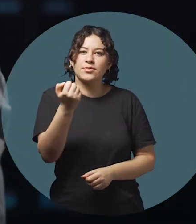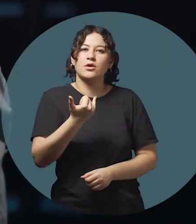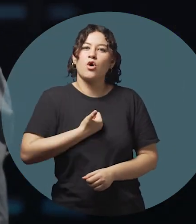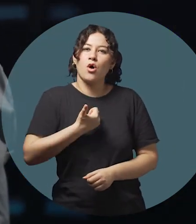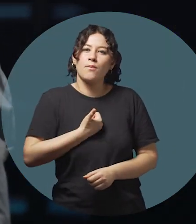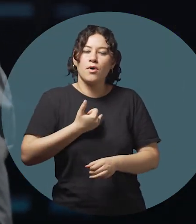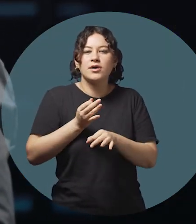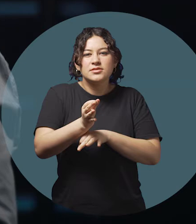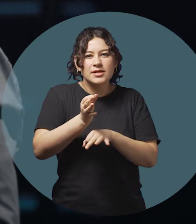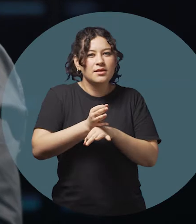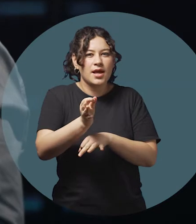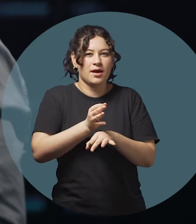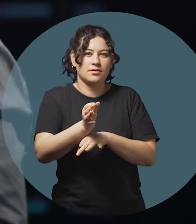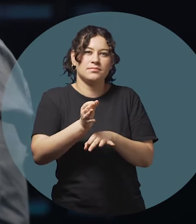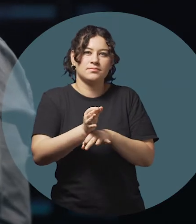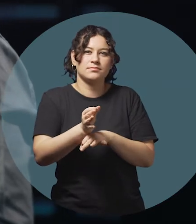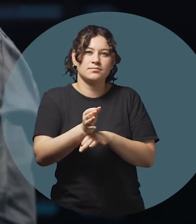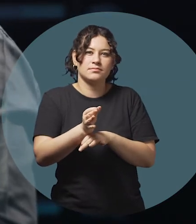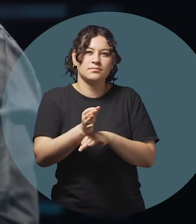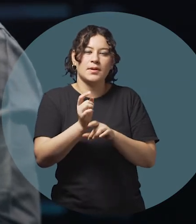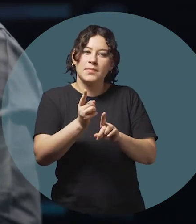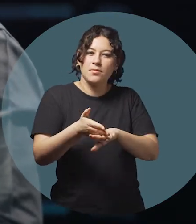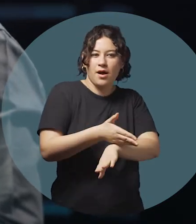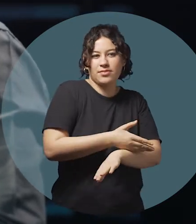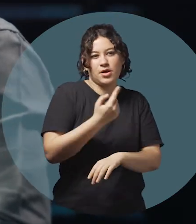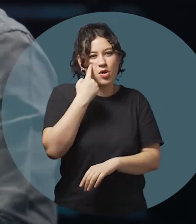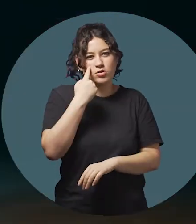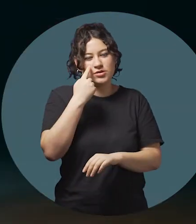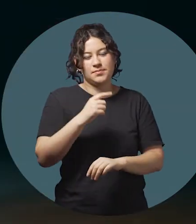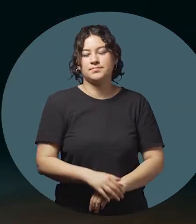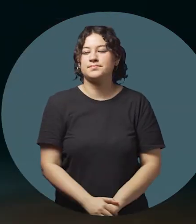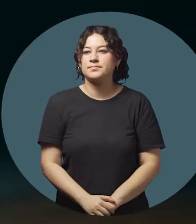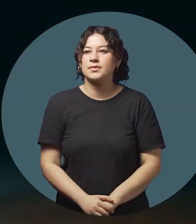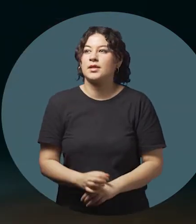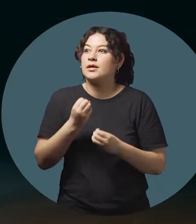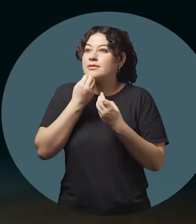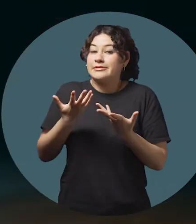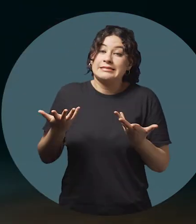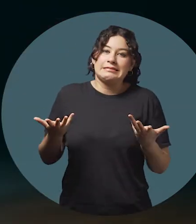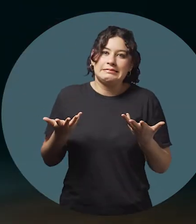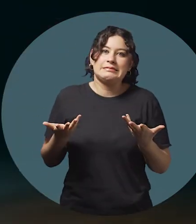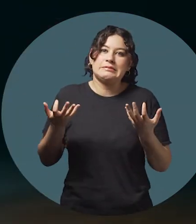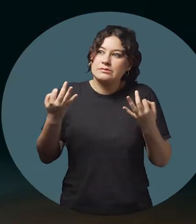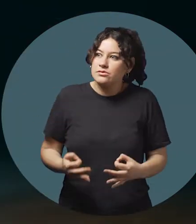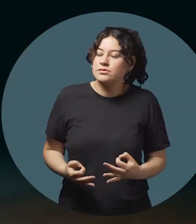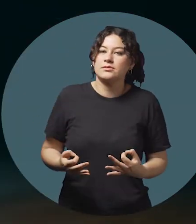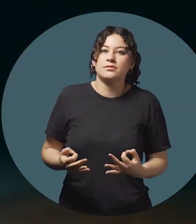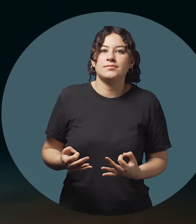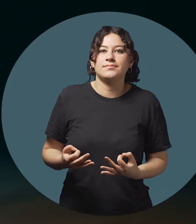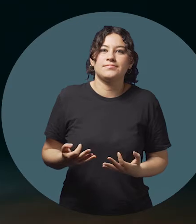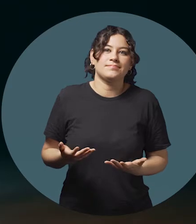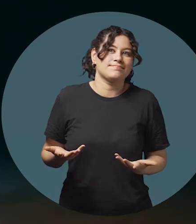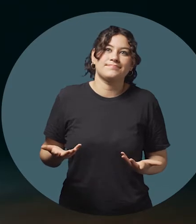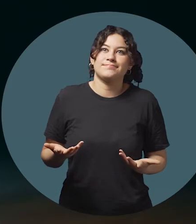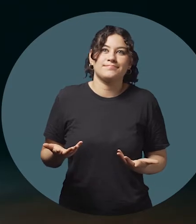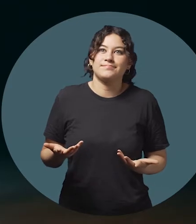cómo transmitir todo eso que conocías? Bueno, lo que pasa es que